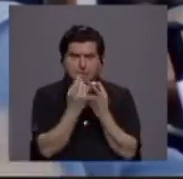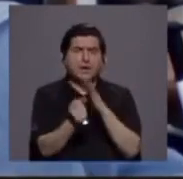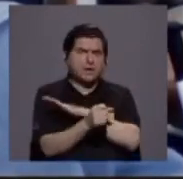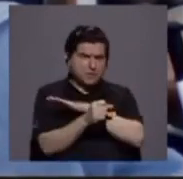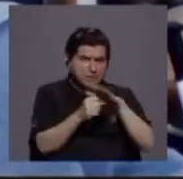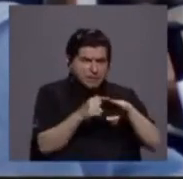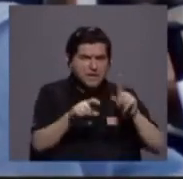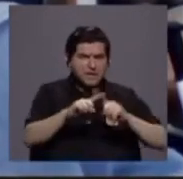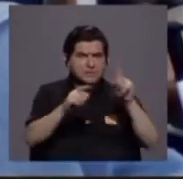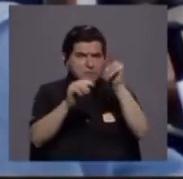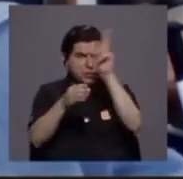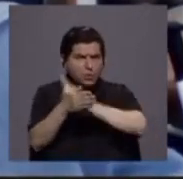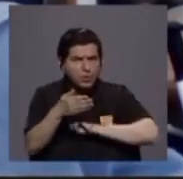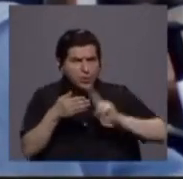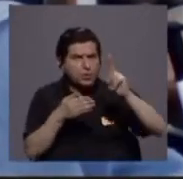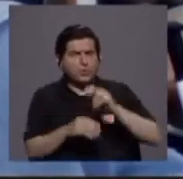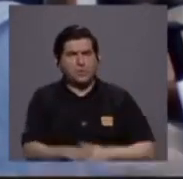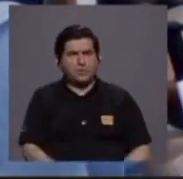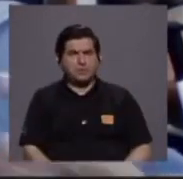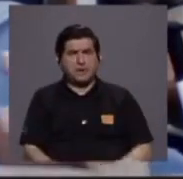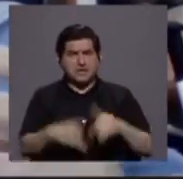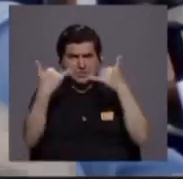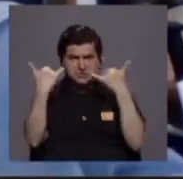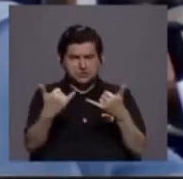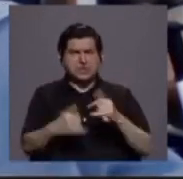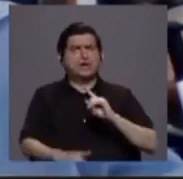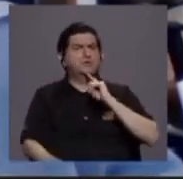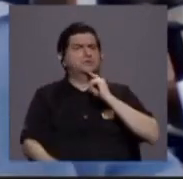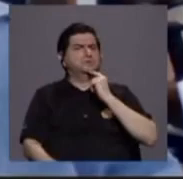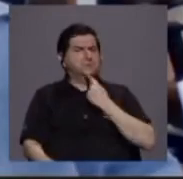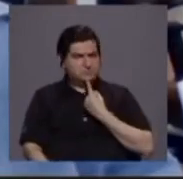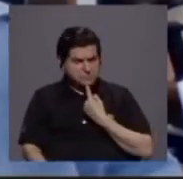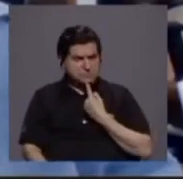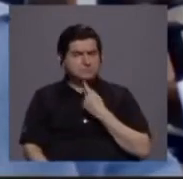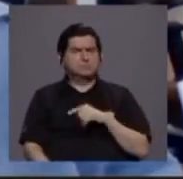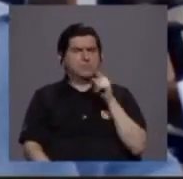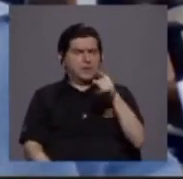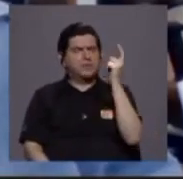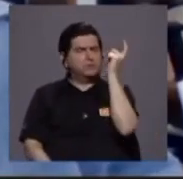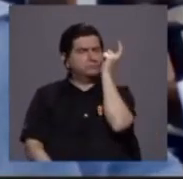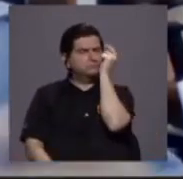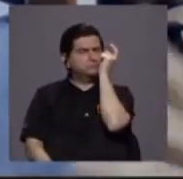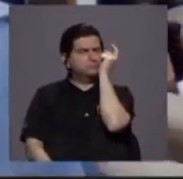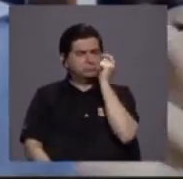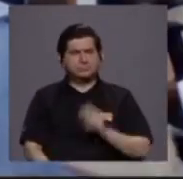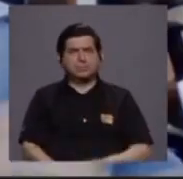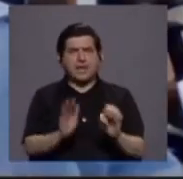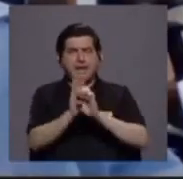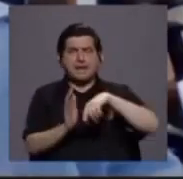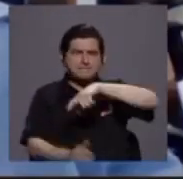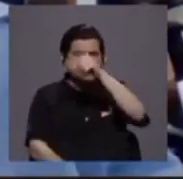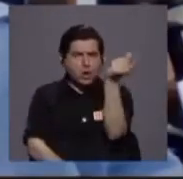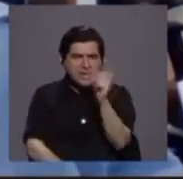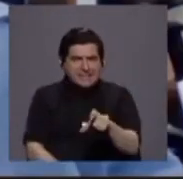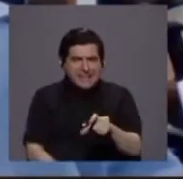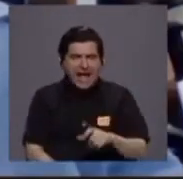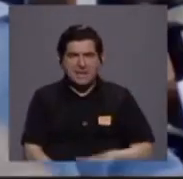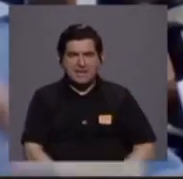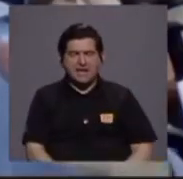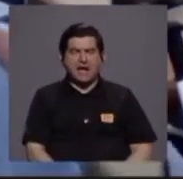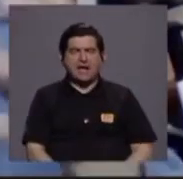completos en muchas universidades donde ya toman muy en serio este pensamiento, ¿no? Por ejemplo, en Italia puedo referirme